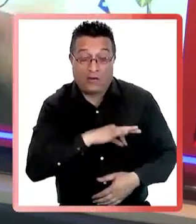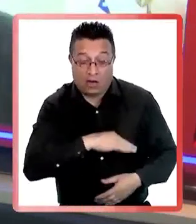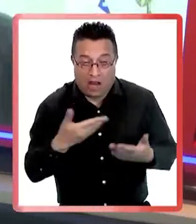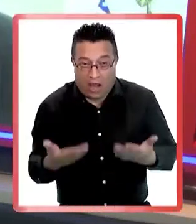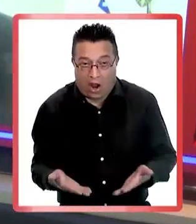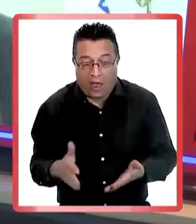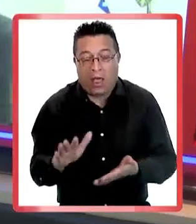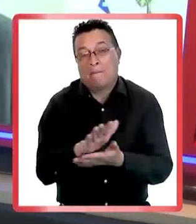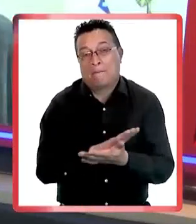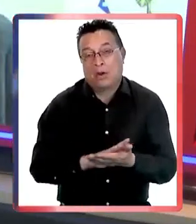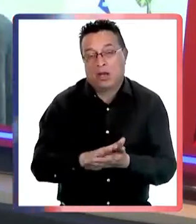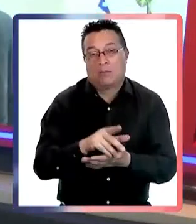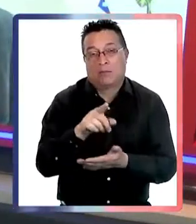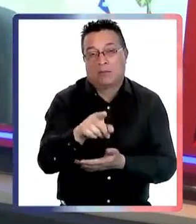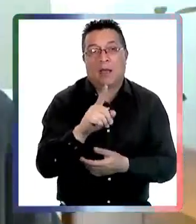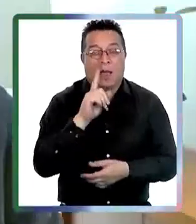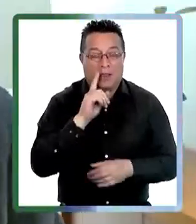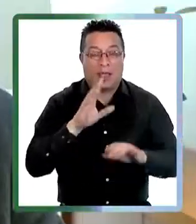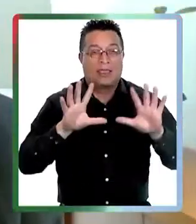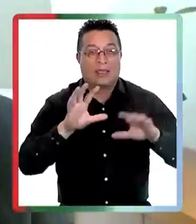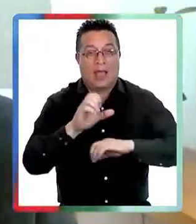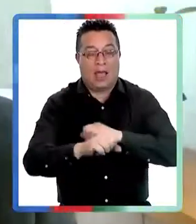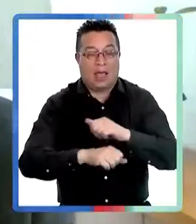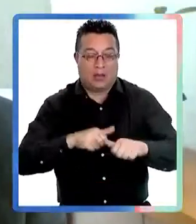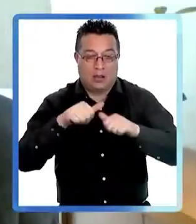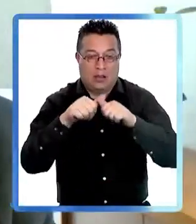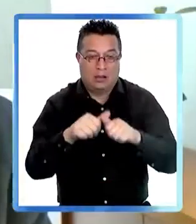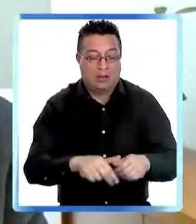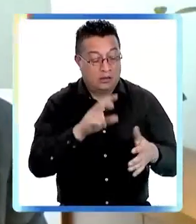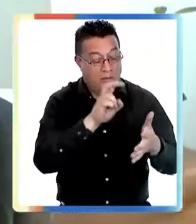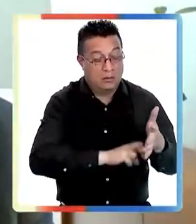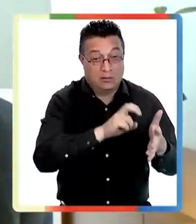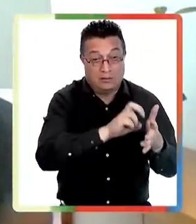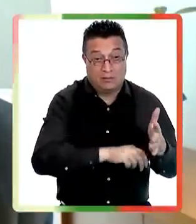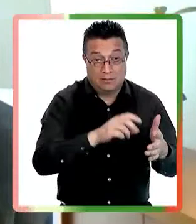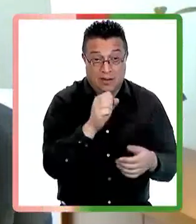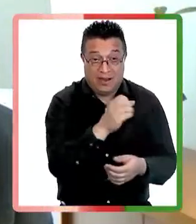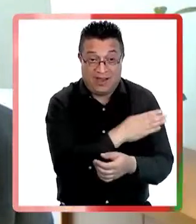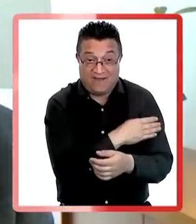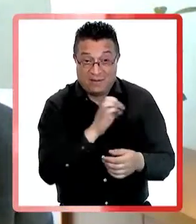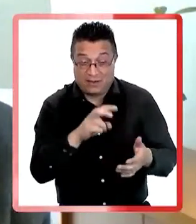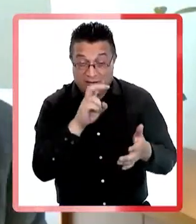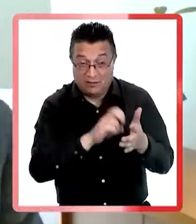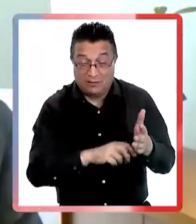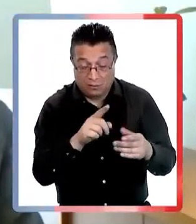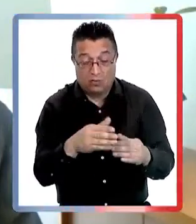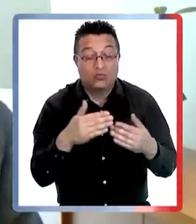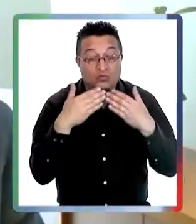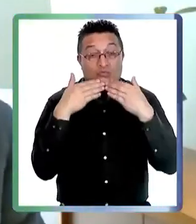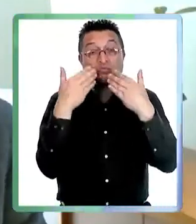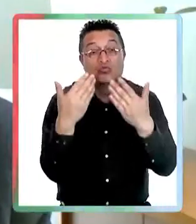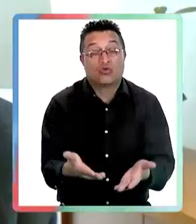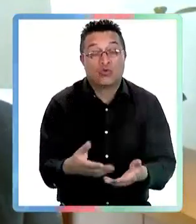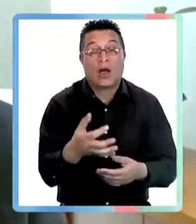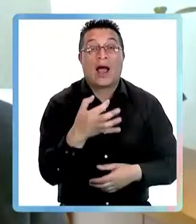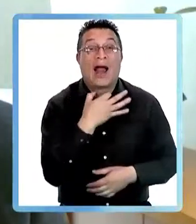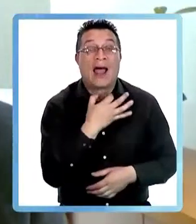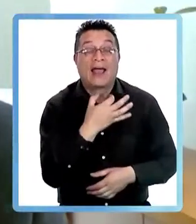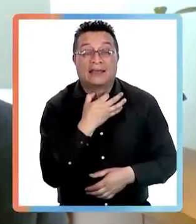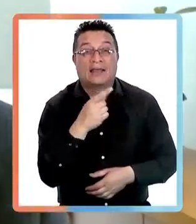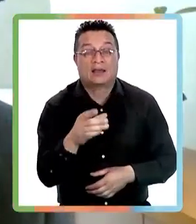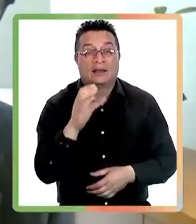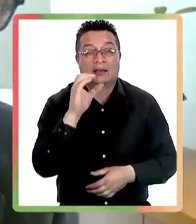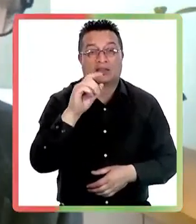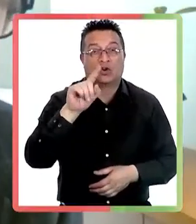por ejemplo, que tiene 10 años cotizados en el actual sistema, se le va a entregar una